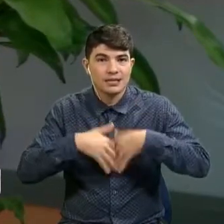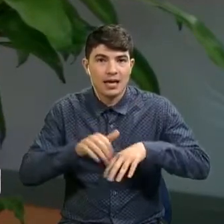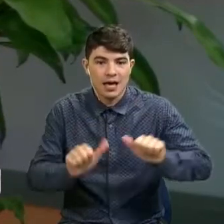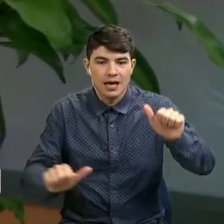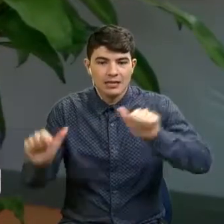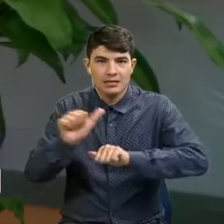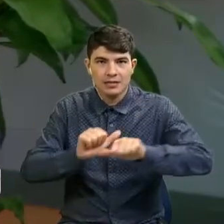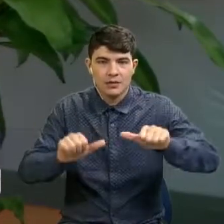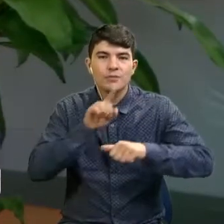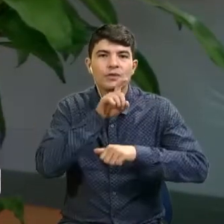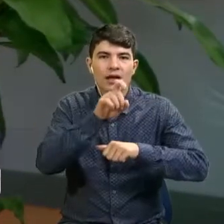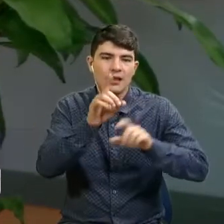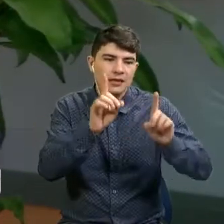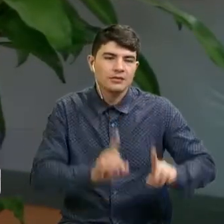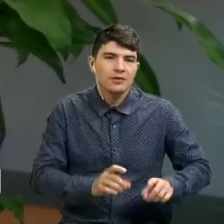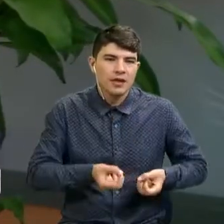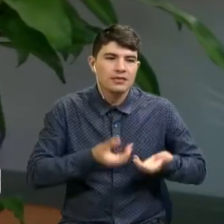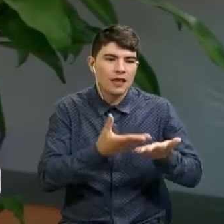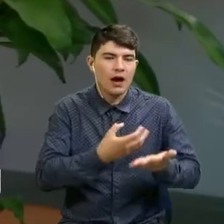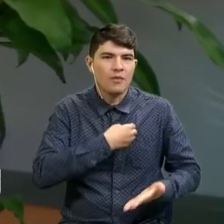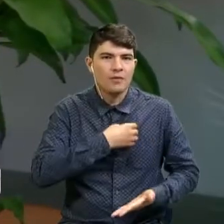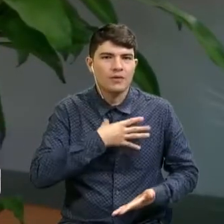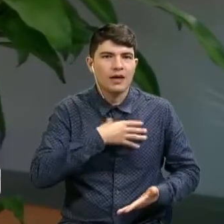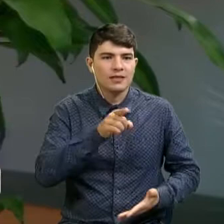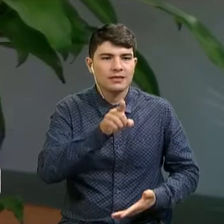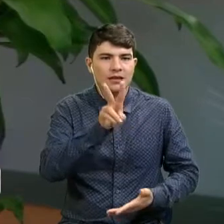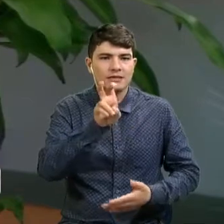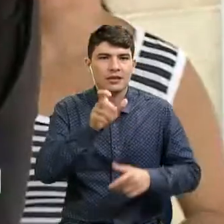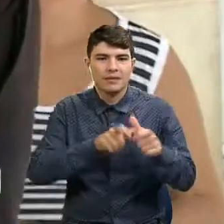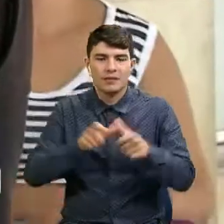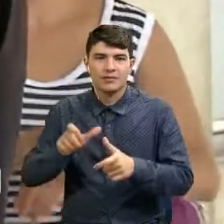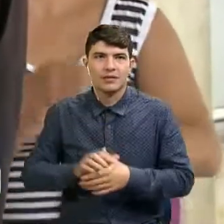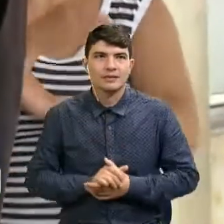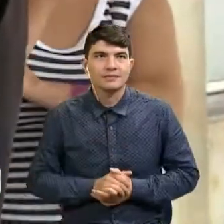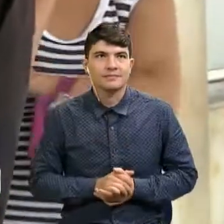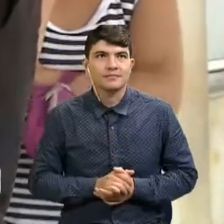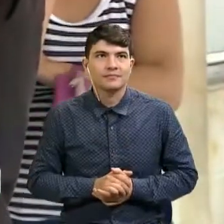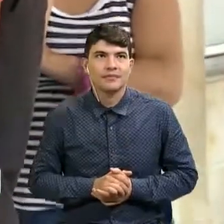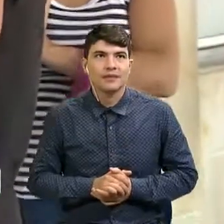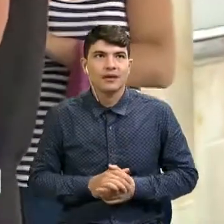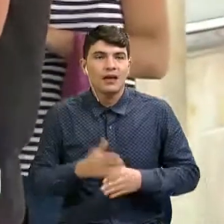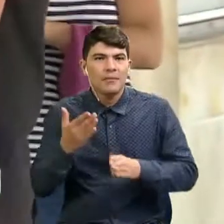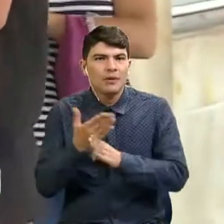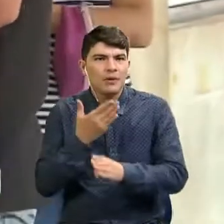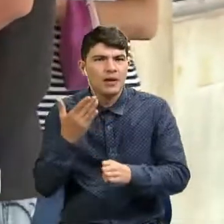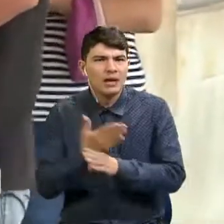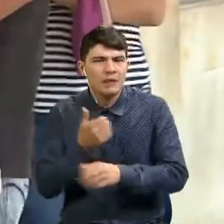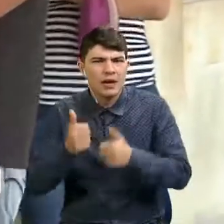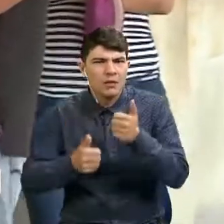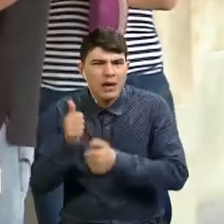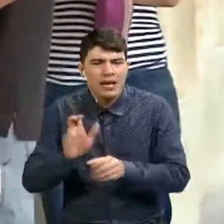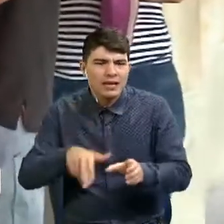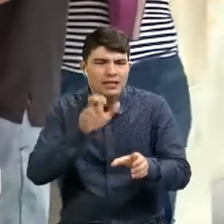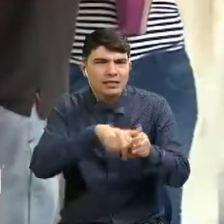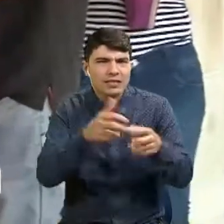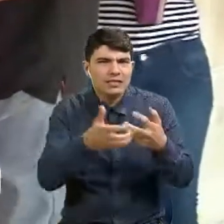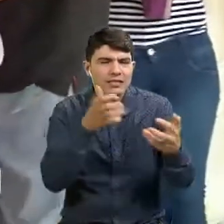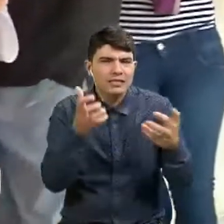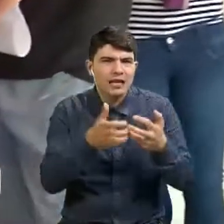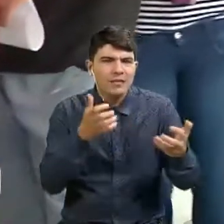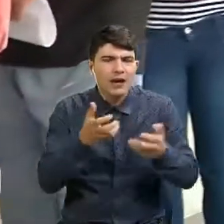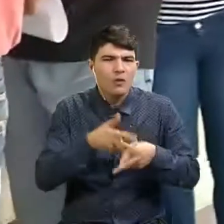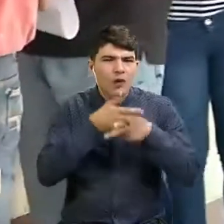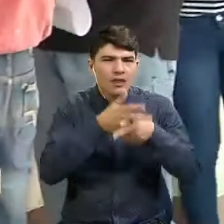de bucaramanga pues se decide a darle la oportunidad las 17 personas un problema con la vinculación al sistema de protección social